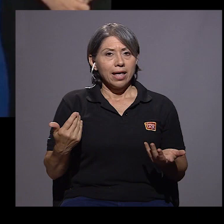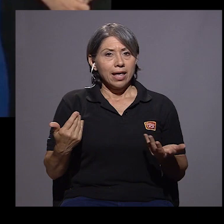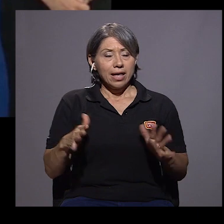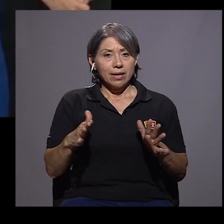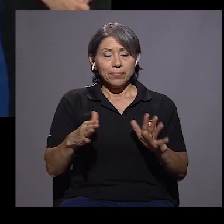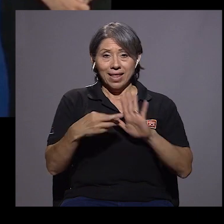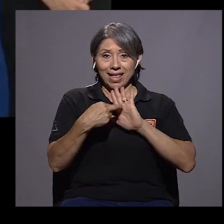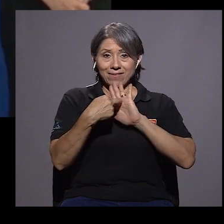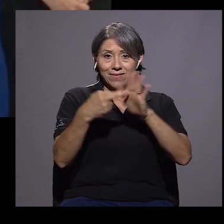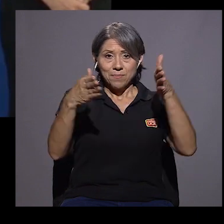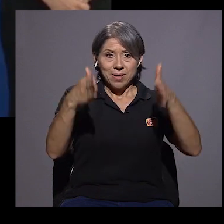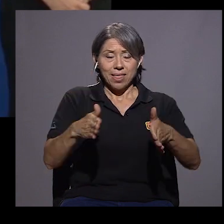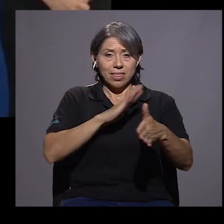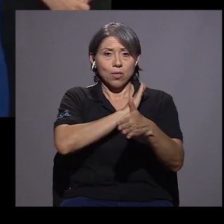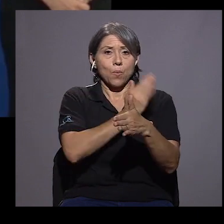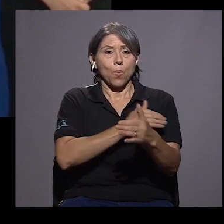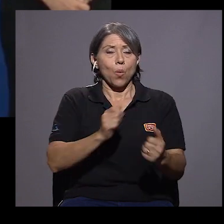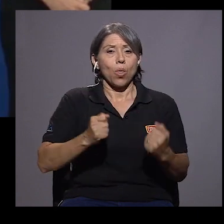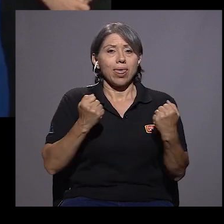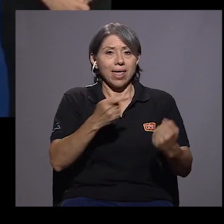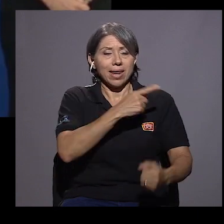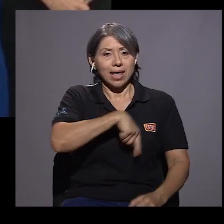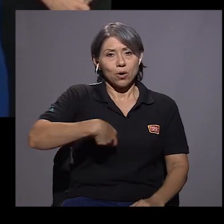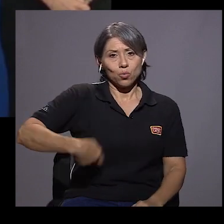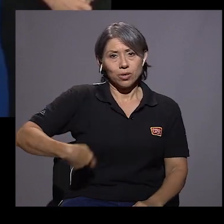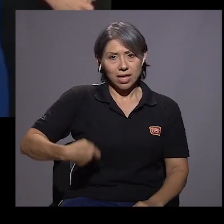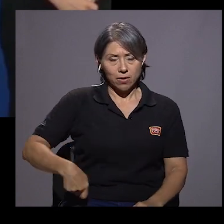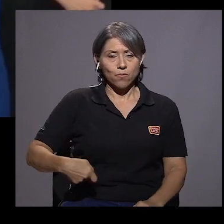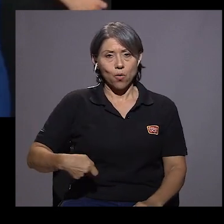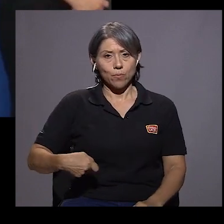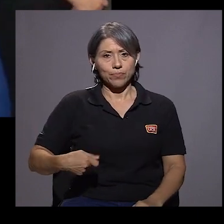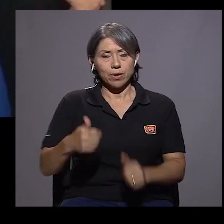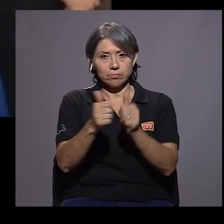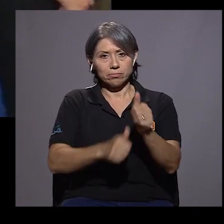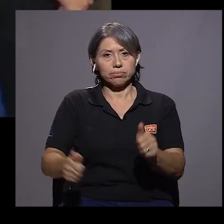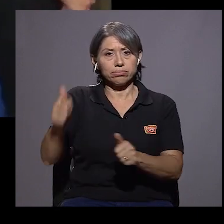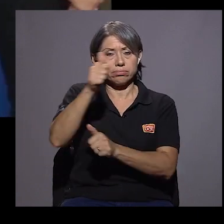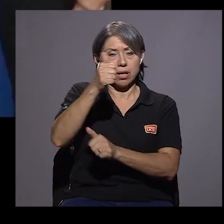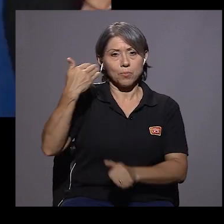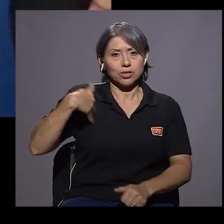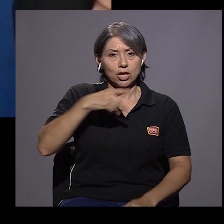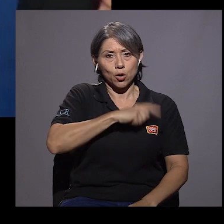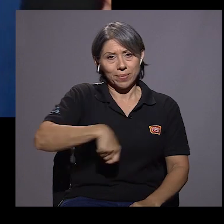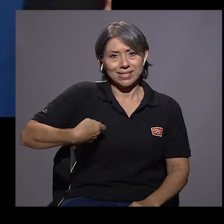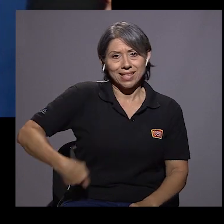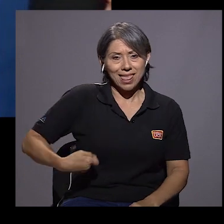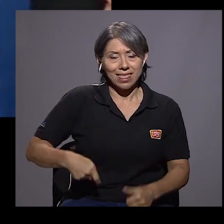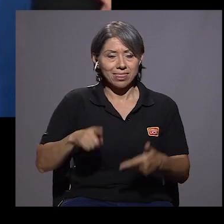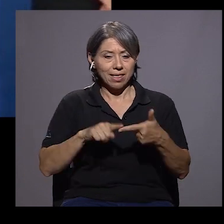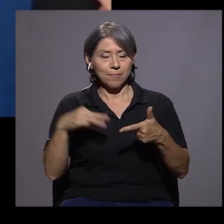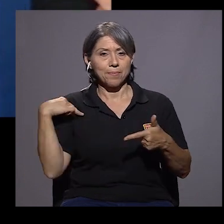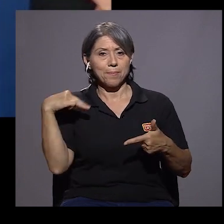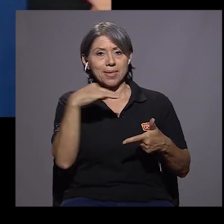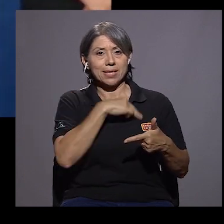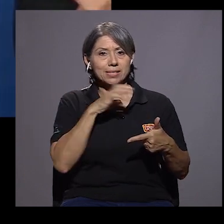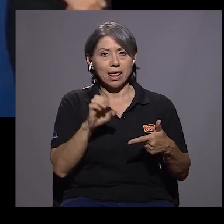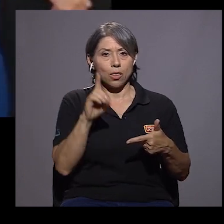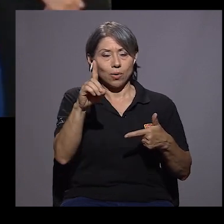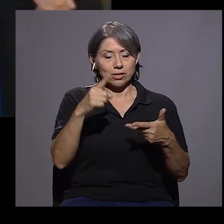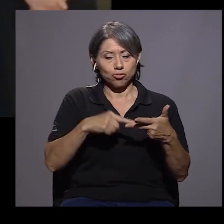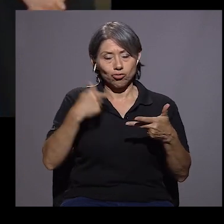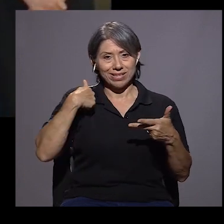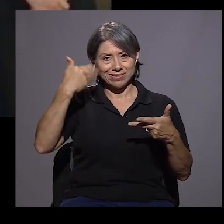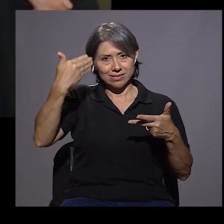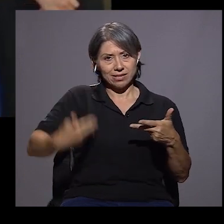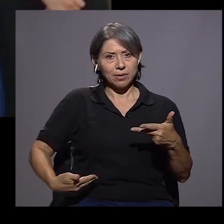La delegación del Poder Ejecutivo estuvo encabezada por el señor presidente, por la ministra de Educación y por este